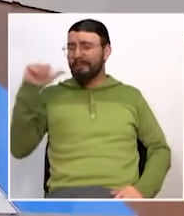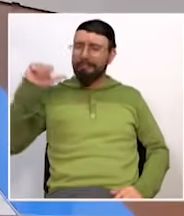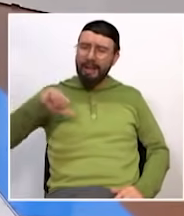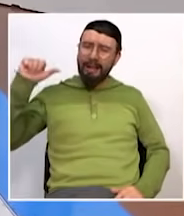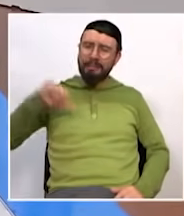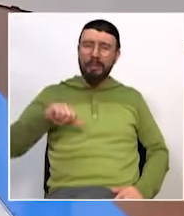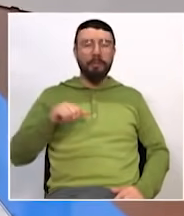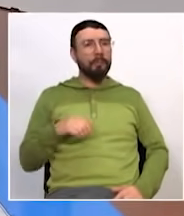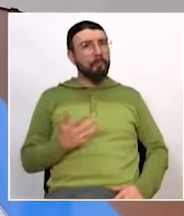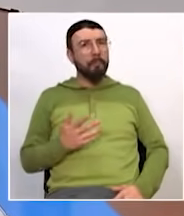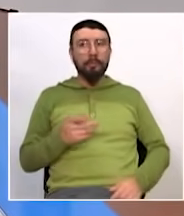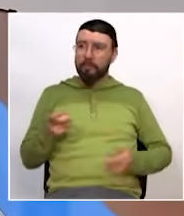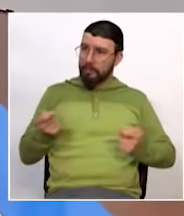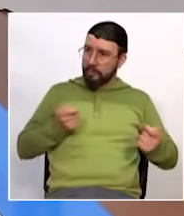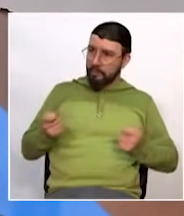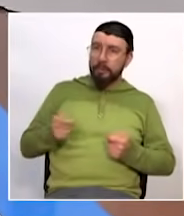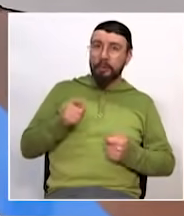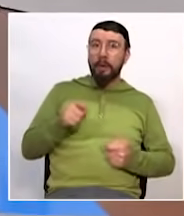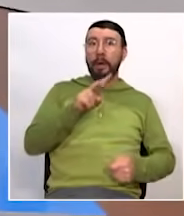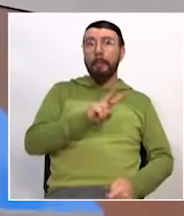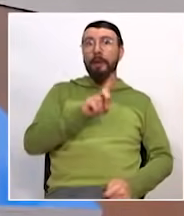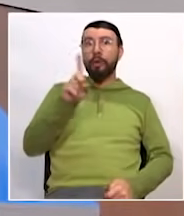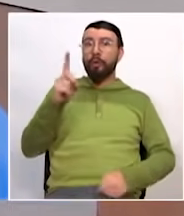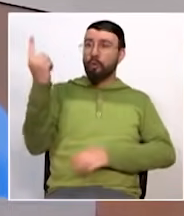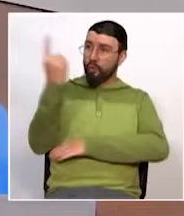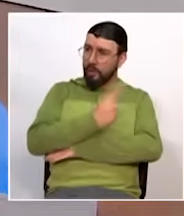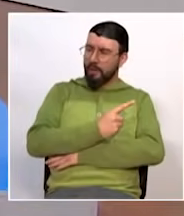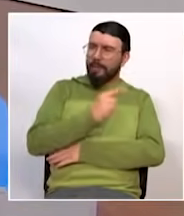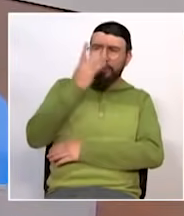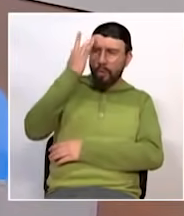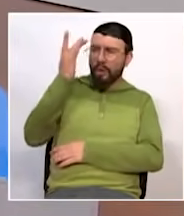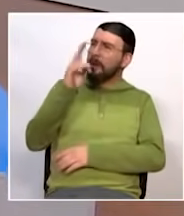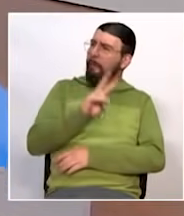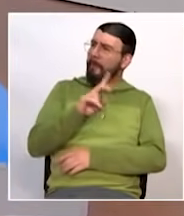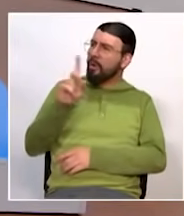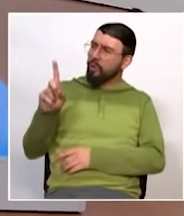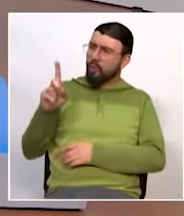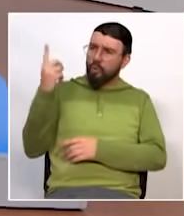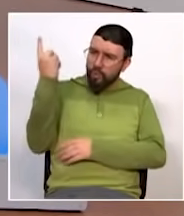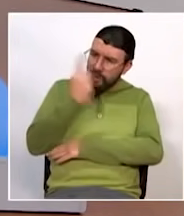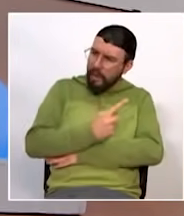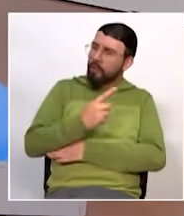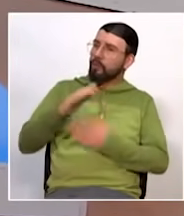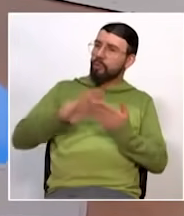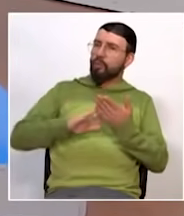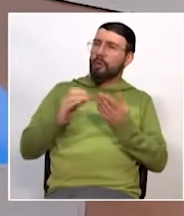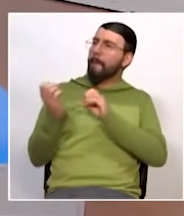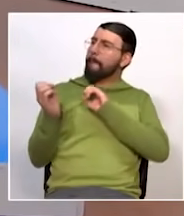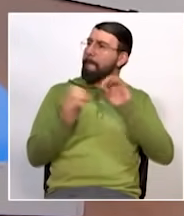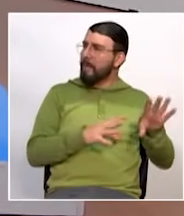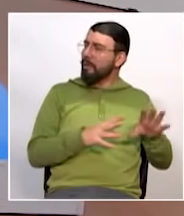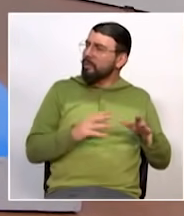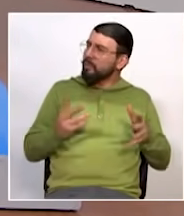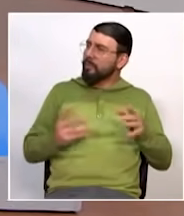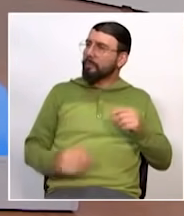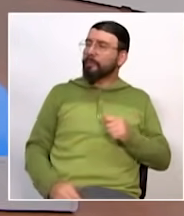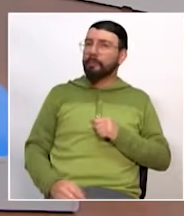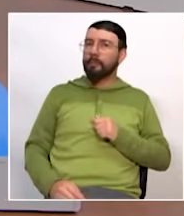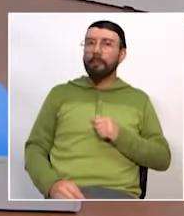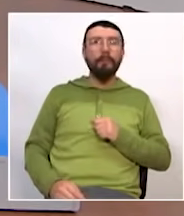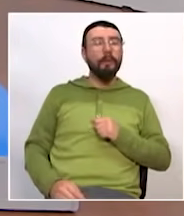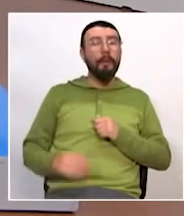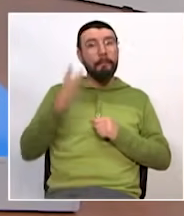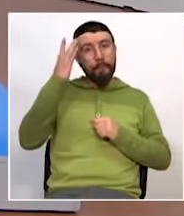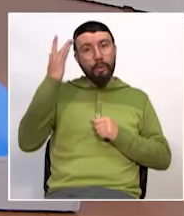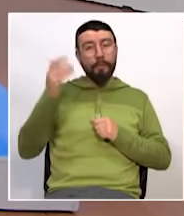diferentes técnicas durante veintiún días porque veintiún días puede uno deshacerse de eso la pregunta es que la